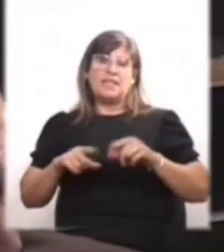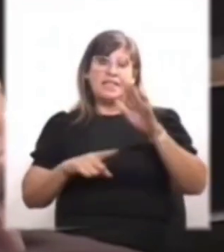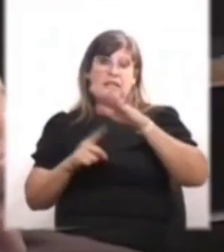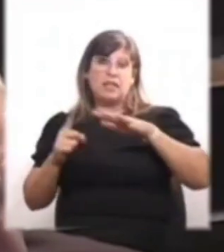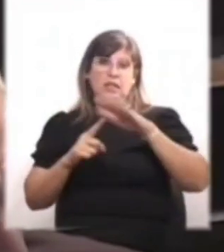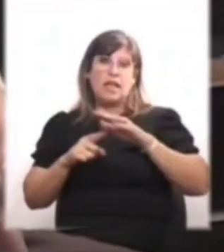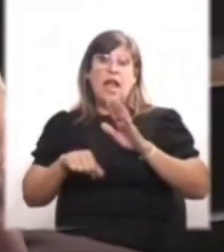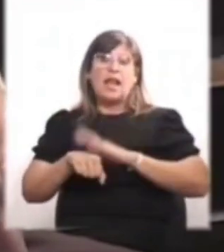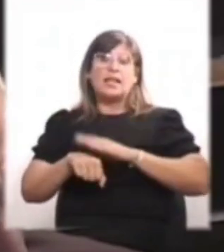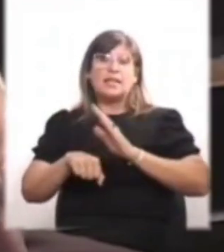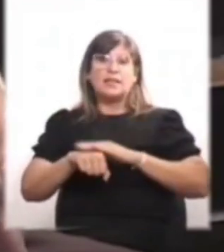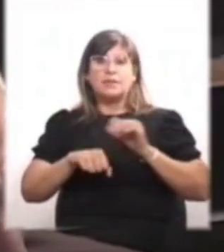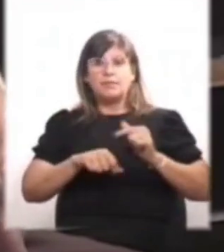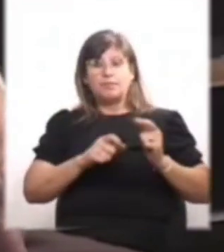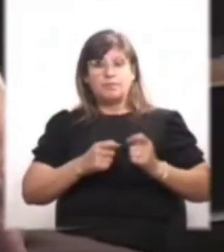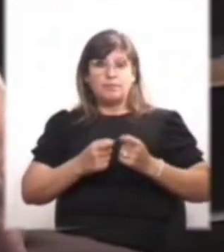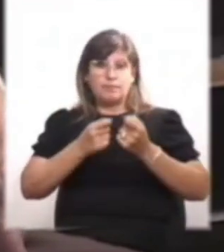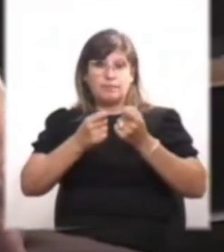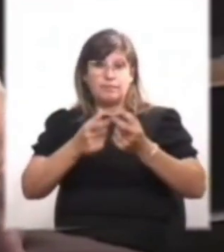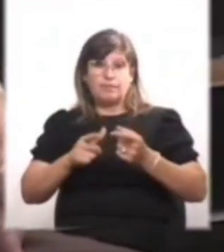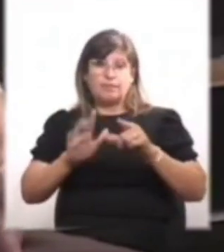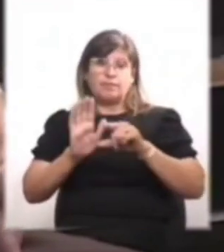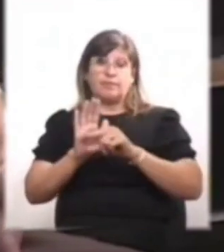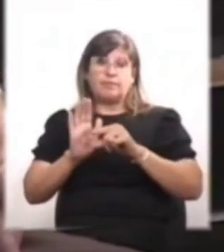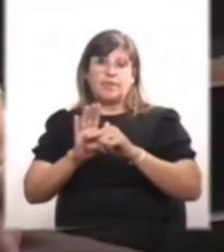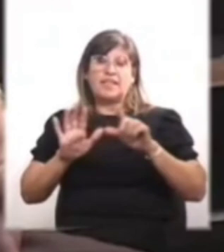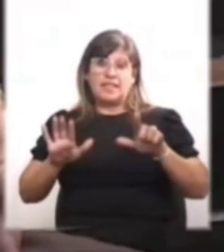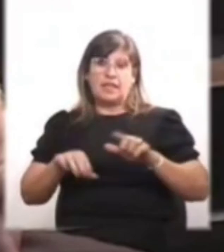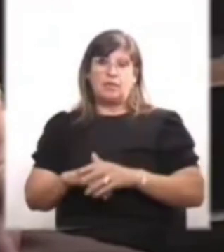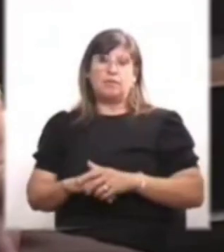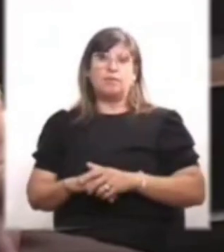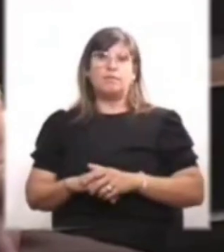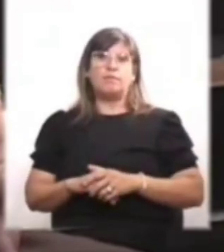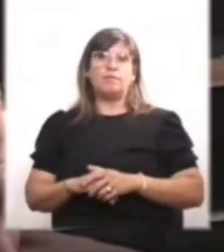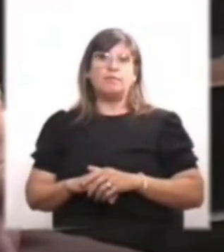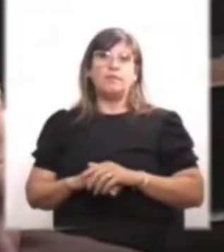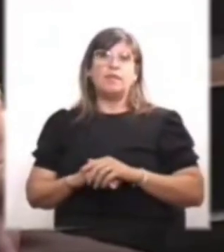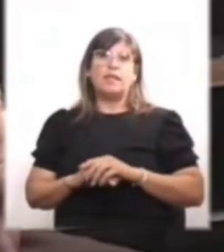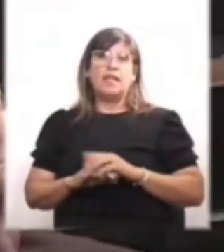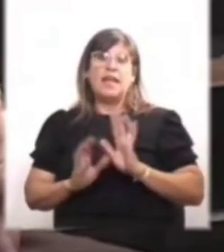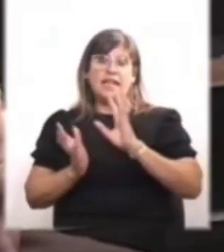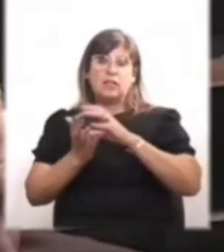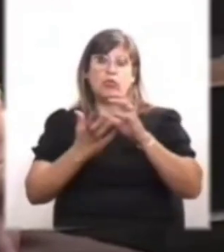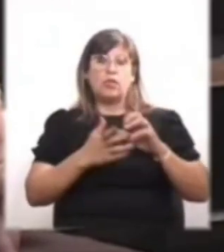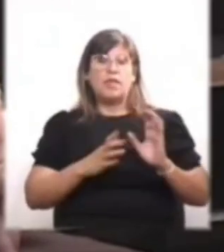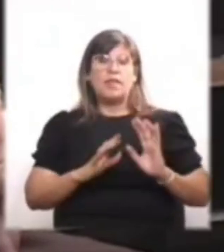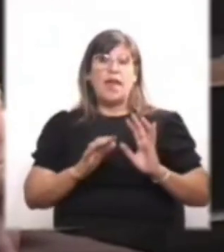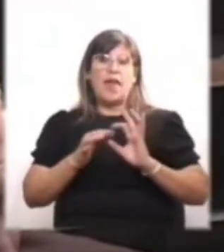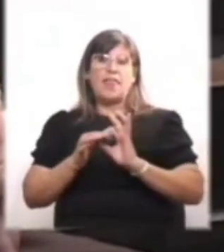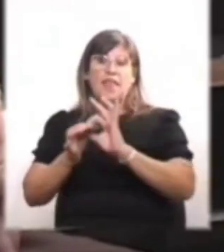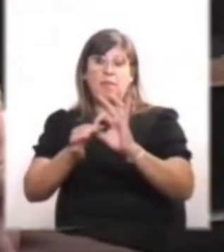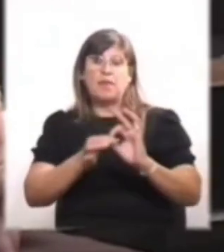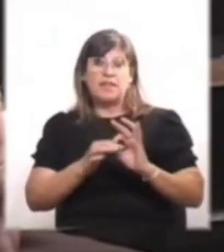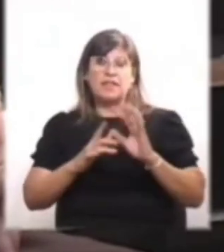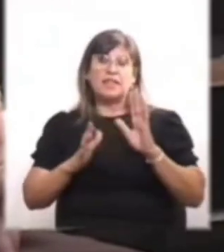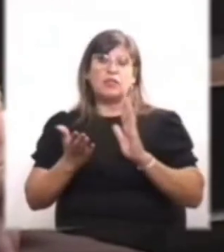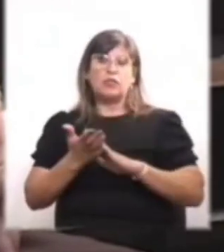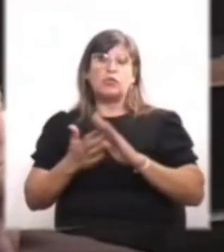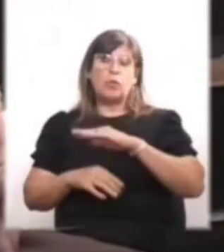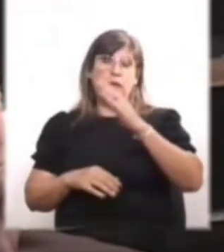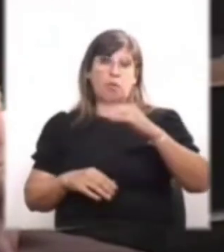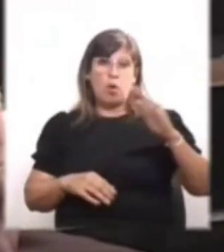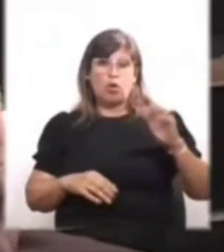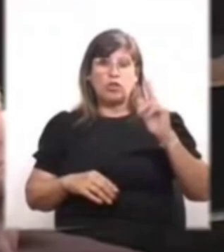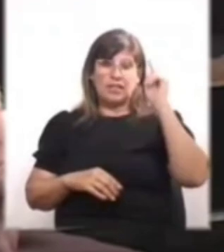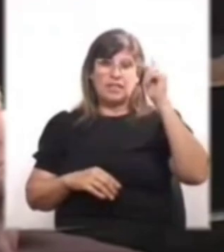las competencias asignadas al inciso 7 y sus unidades dependientes en lo atinente a monte indígena